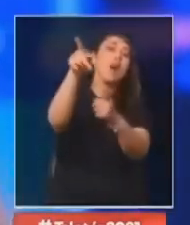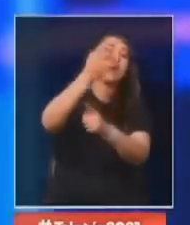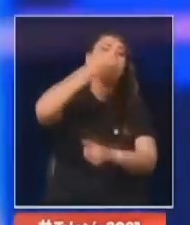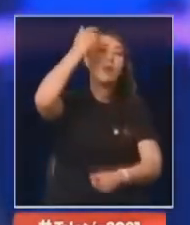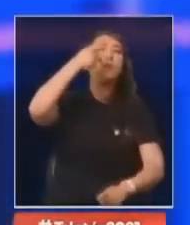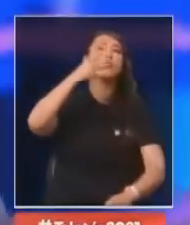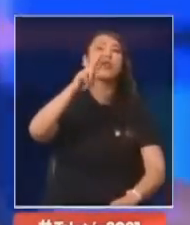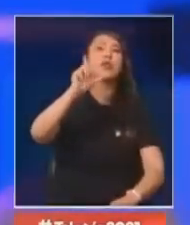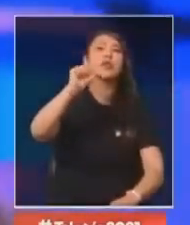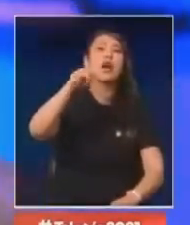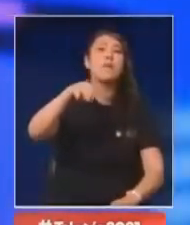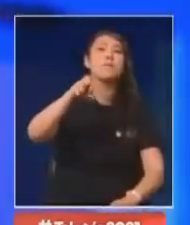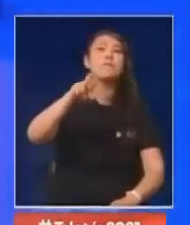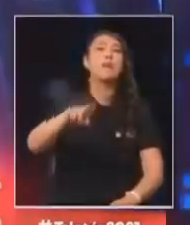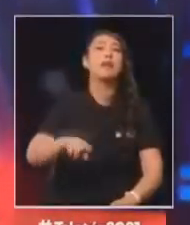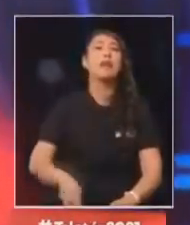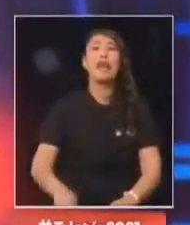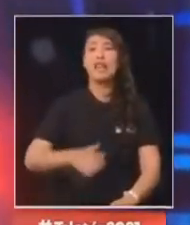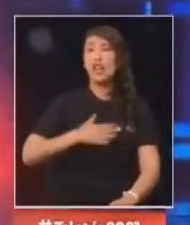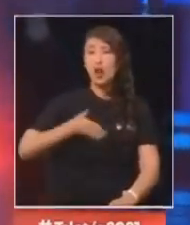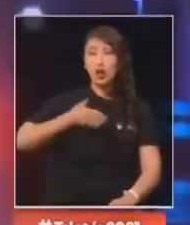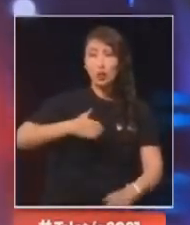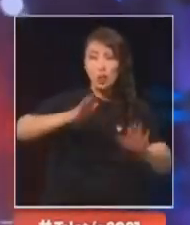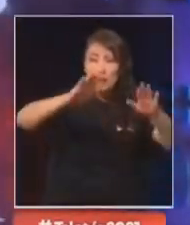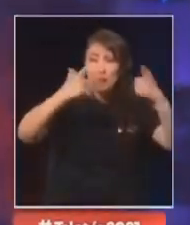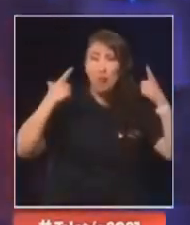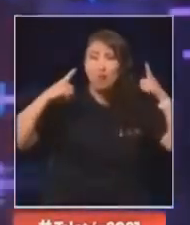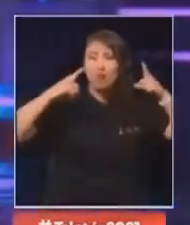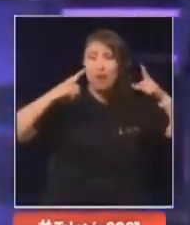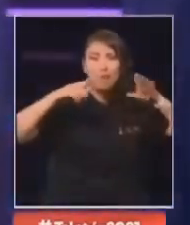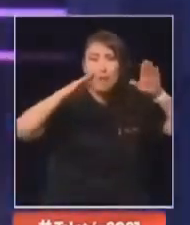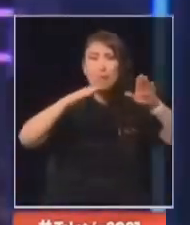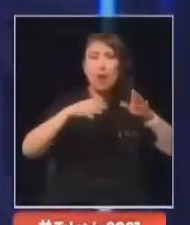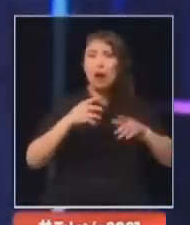¡Grande Kramer! Quiere salir del personaje, pero lo estimo.